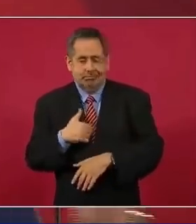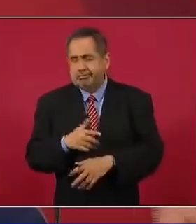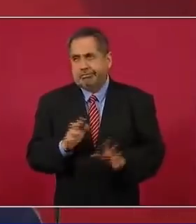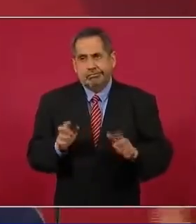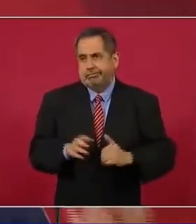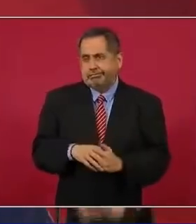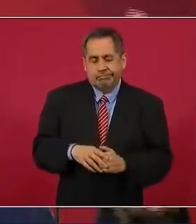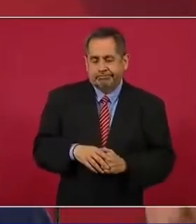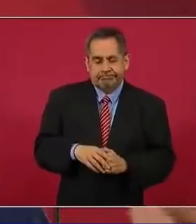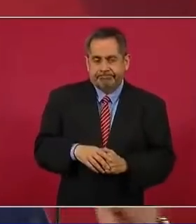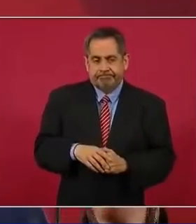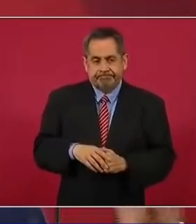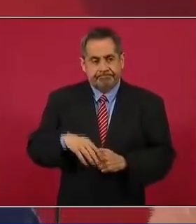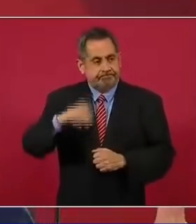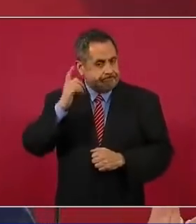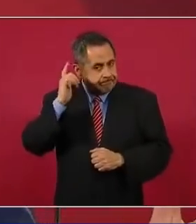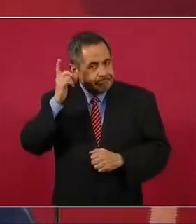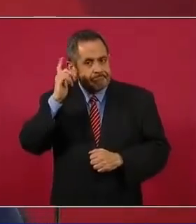Ojalá